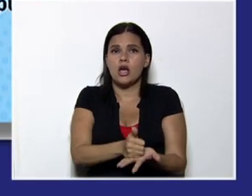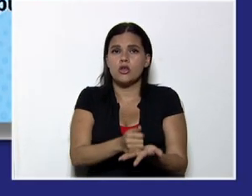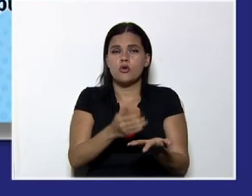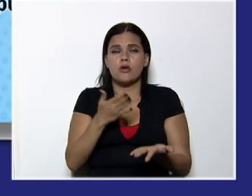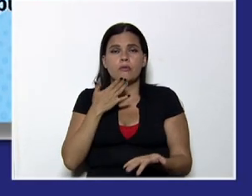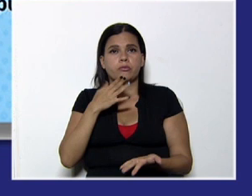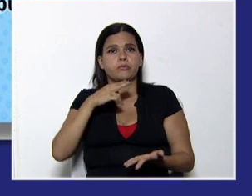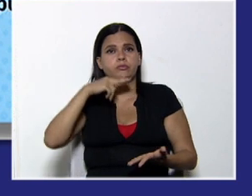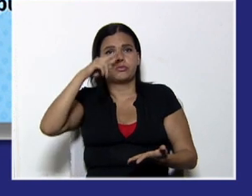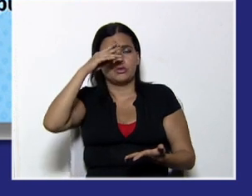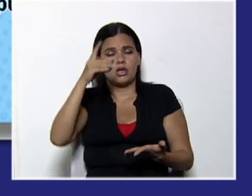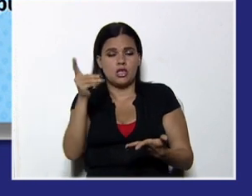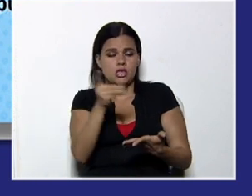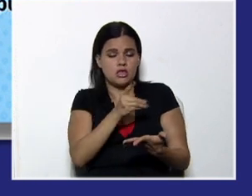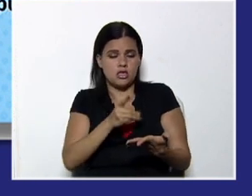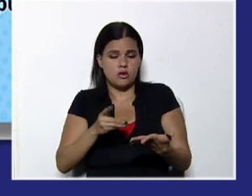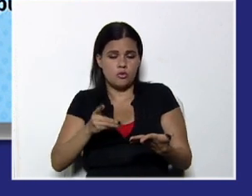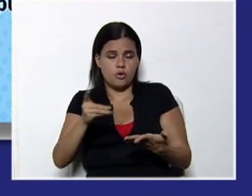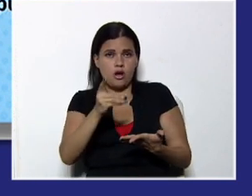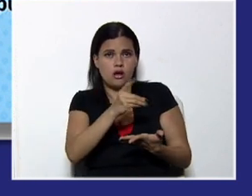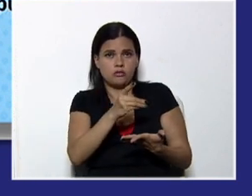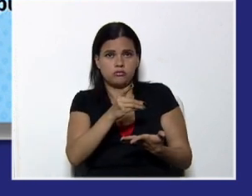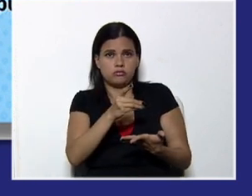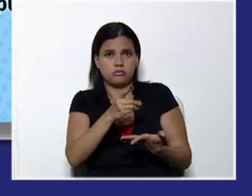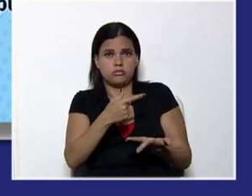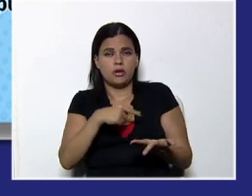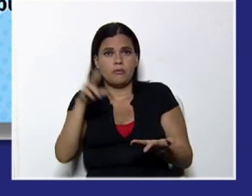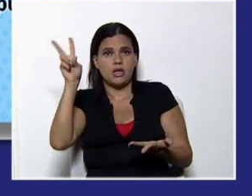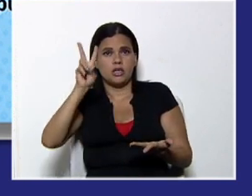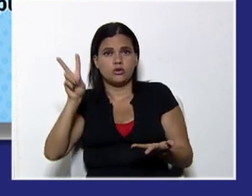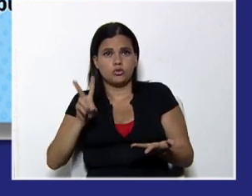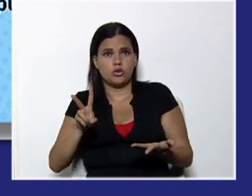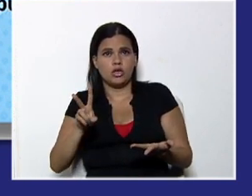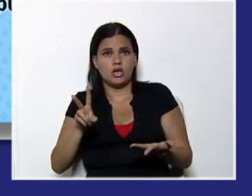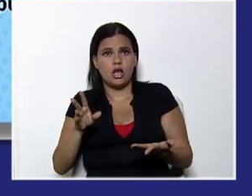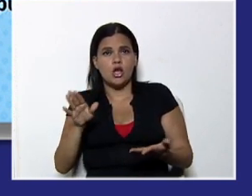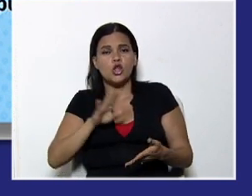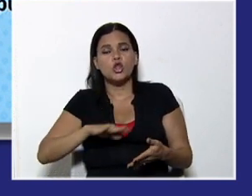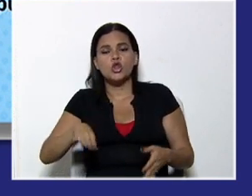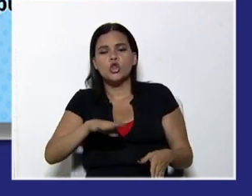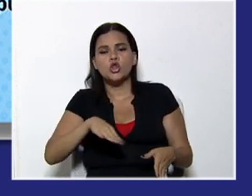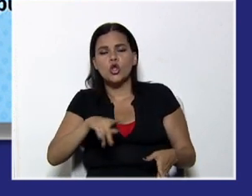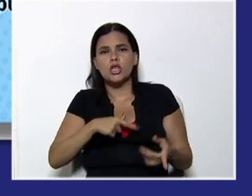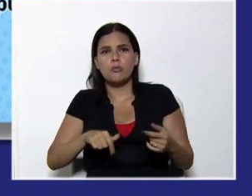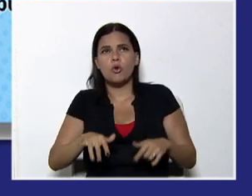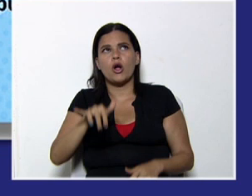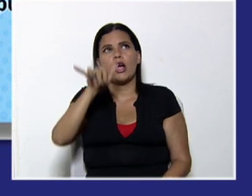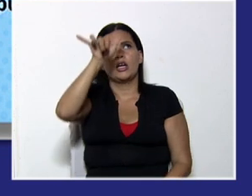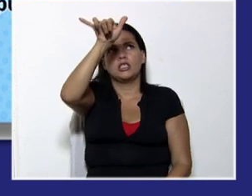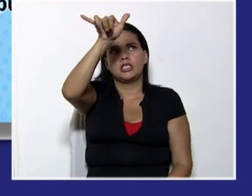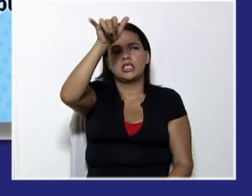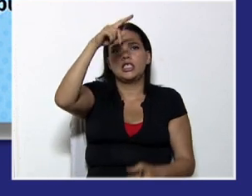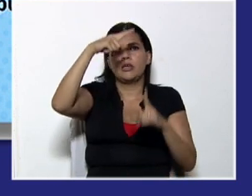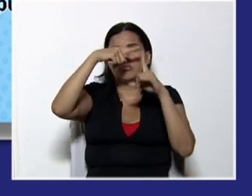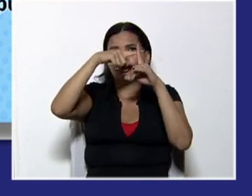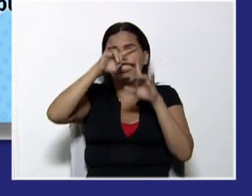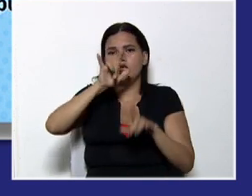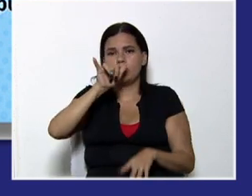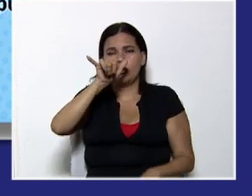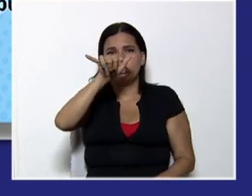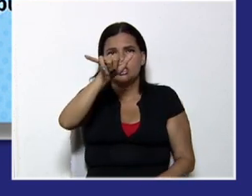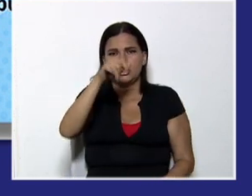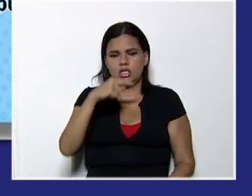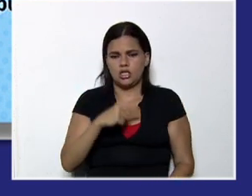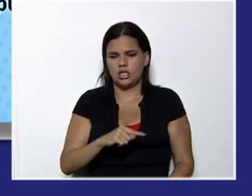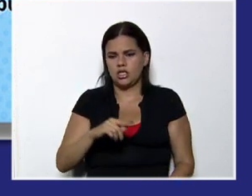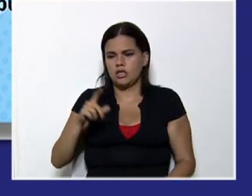representante, dibuja el croquis del mapa de Venezuela, donde coloques el eje de coordenadas cartesianas, ubiques por cuadrante el estado donde